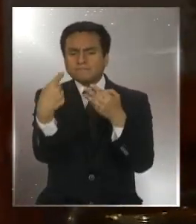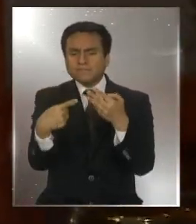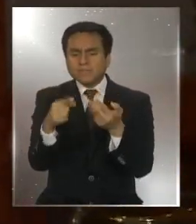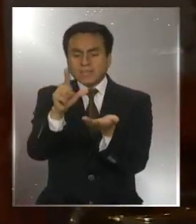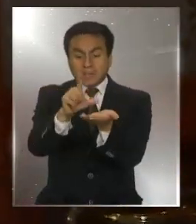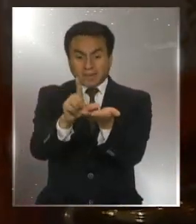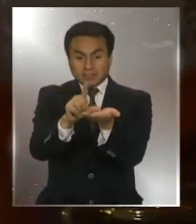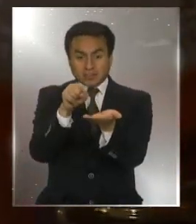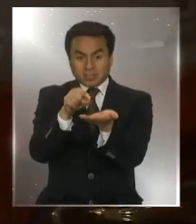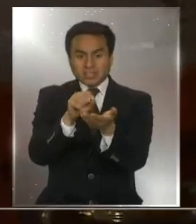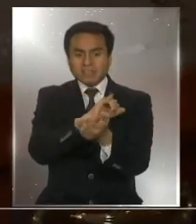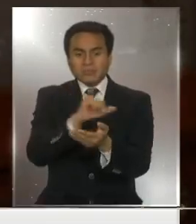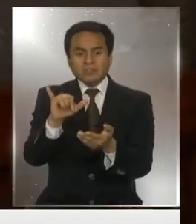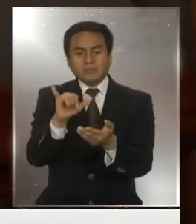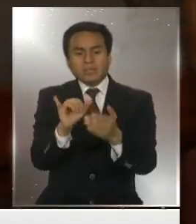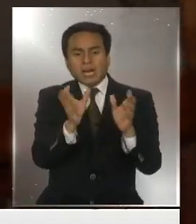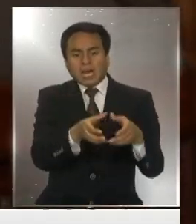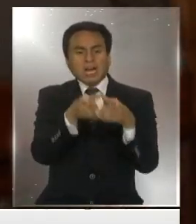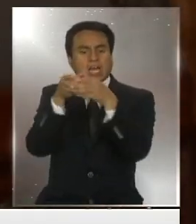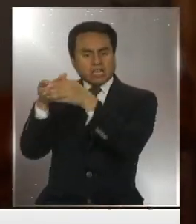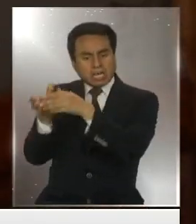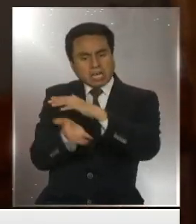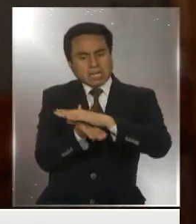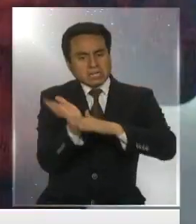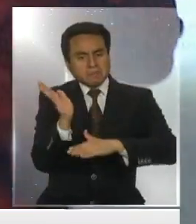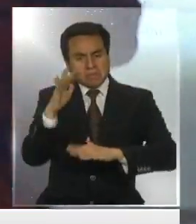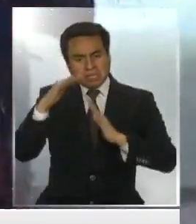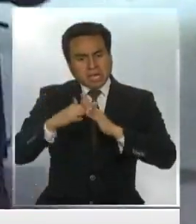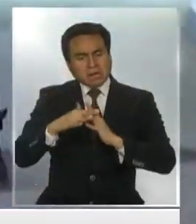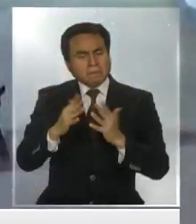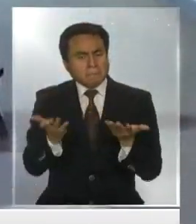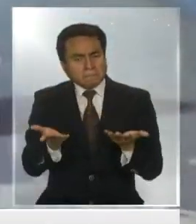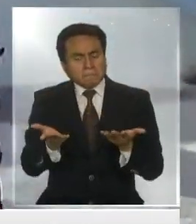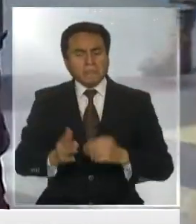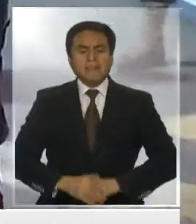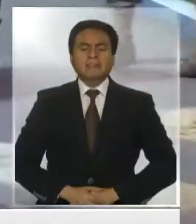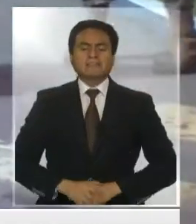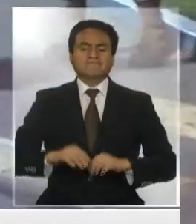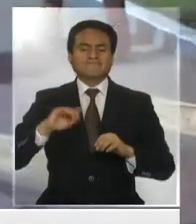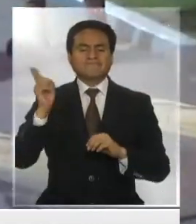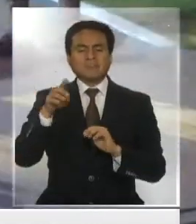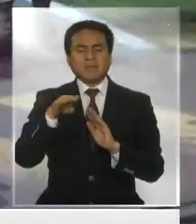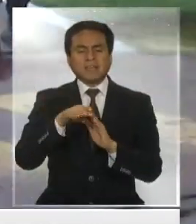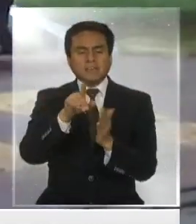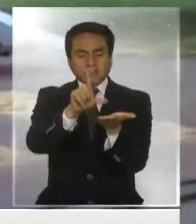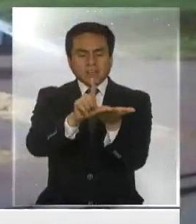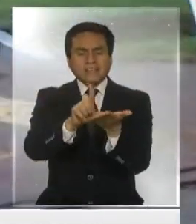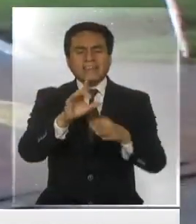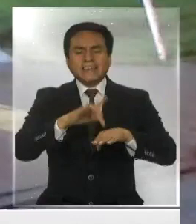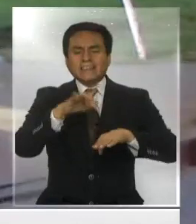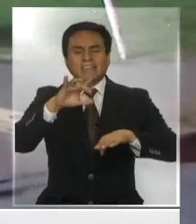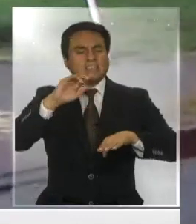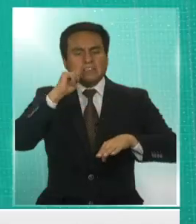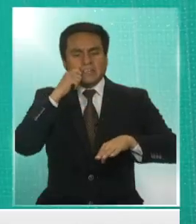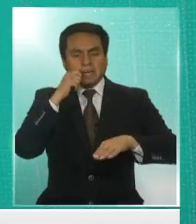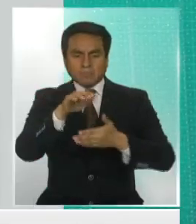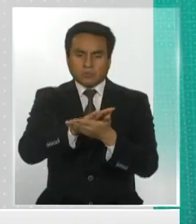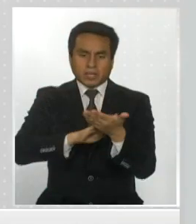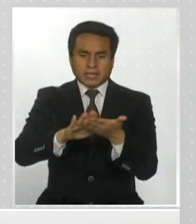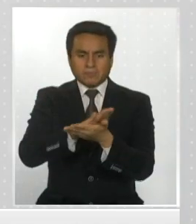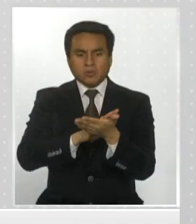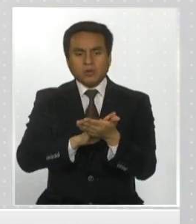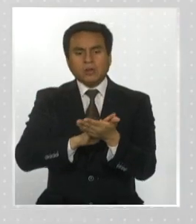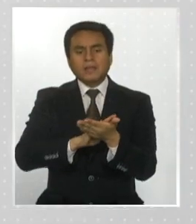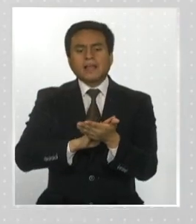espacios para que después se pueda retirar la participación militar? En términos generales, la infraestructura crítica considera, por ejemplo,